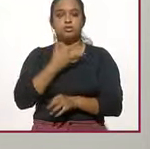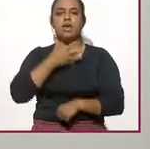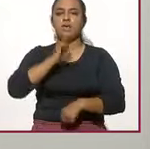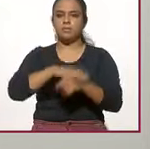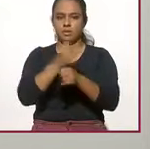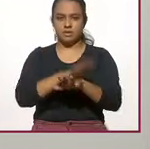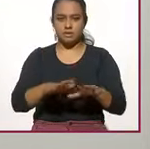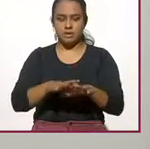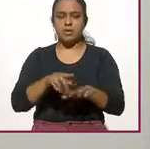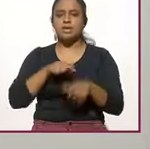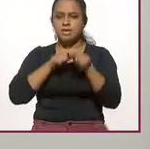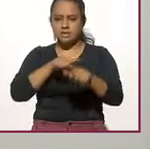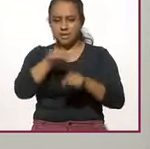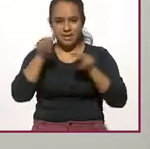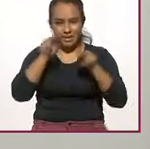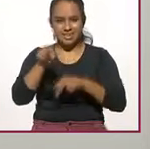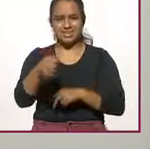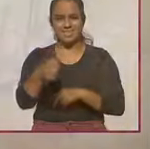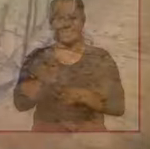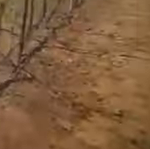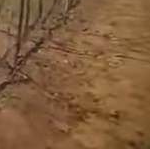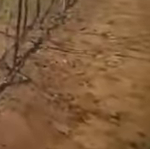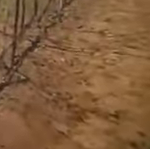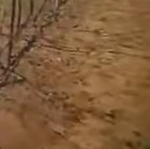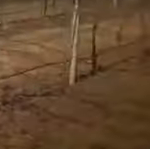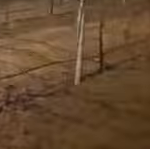más información. Quédese con nosotros en el 11.